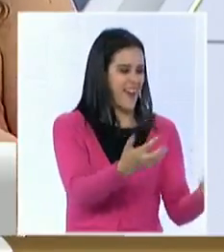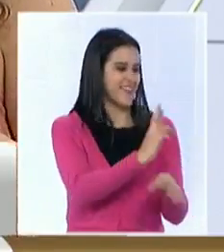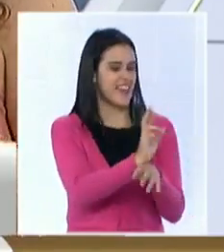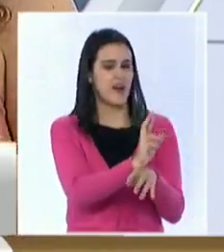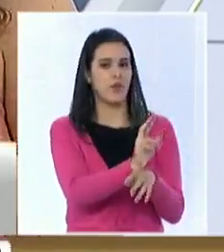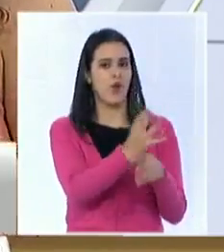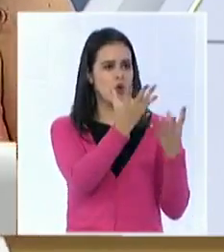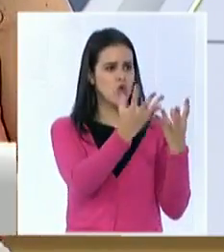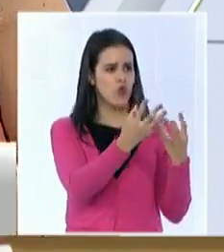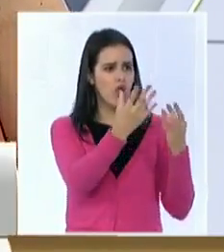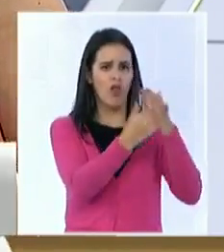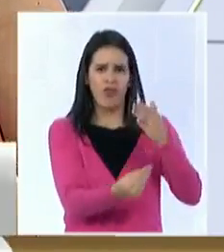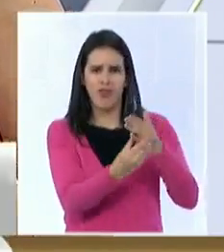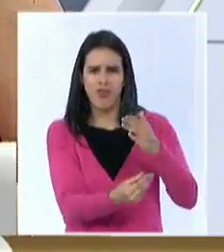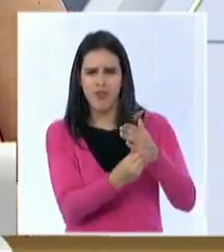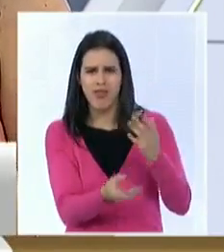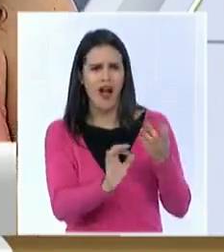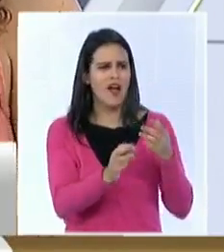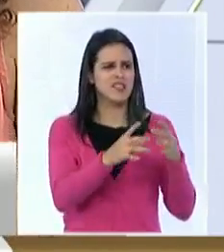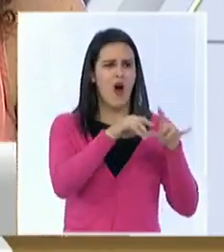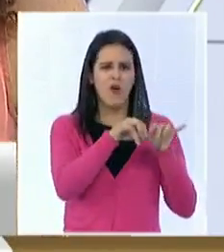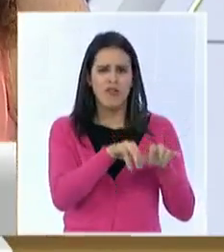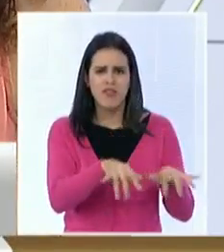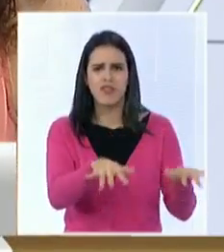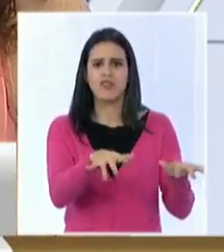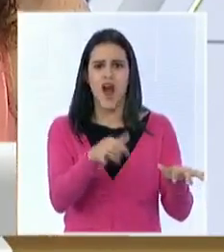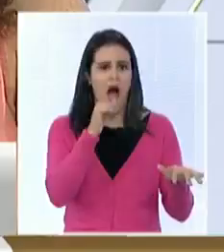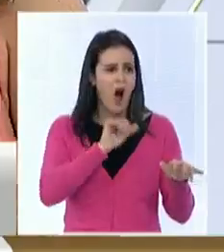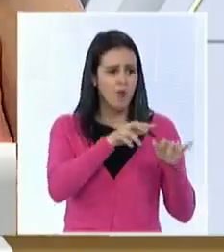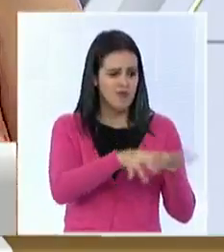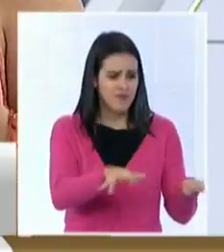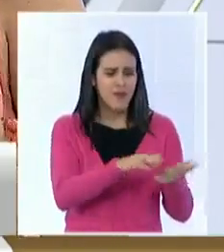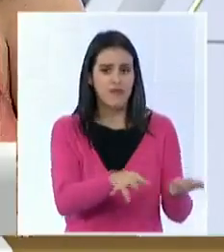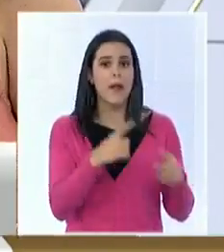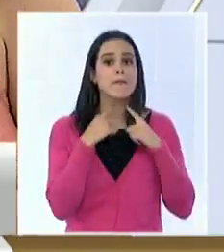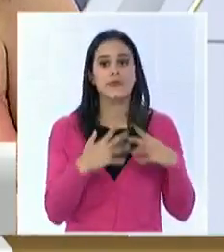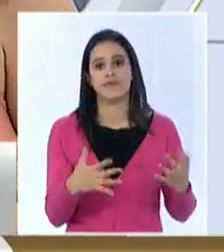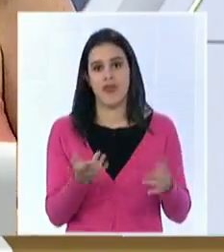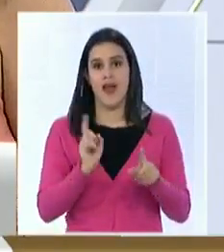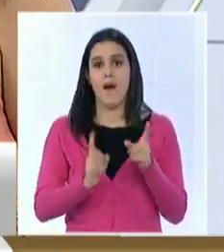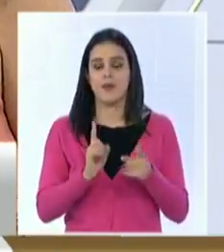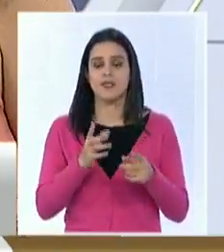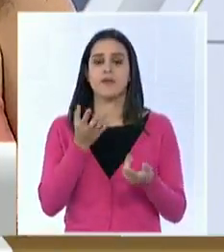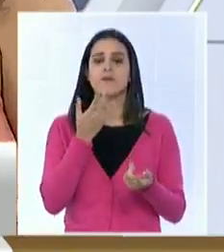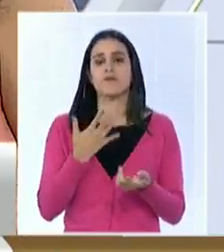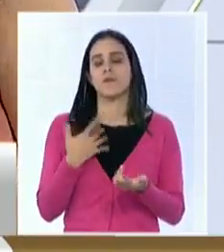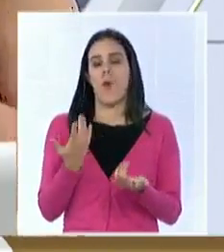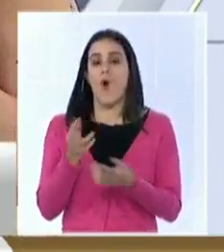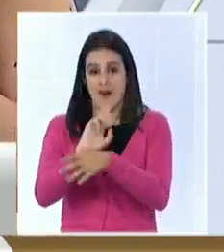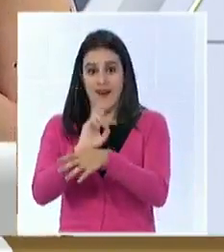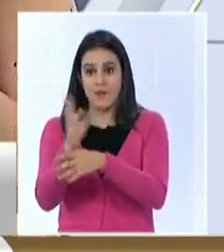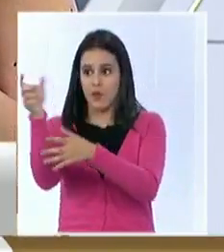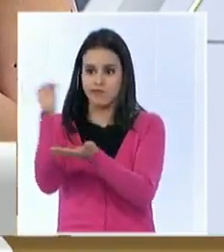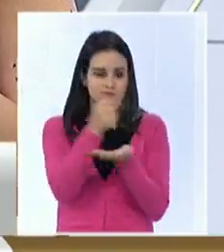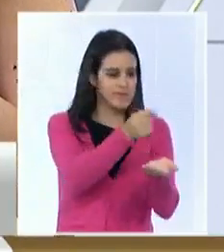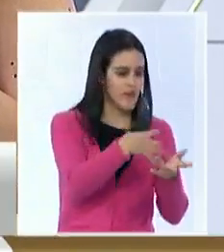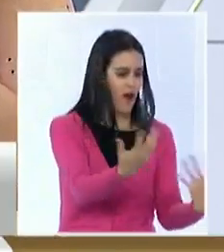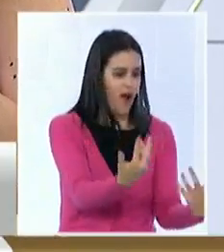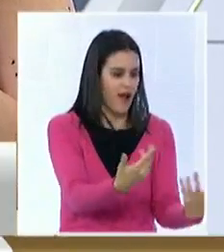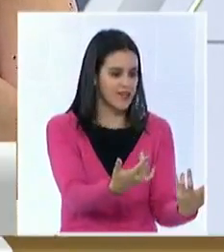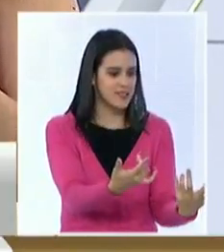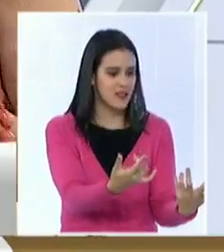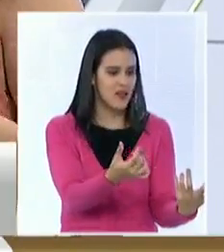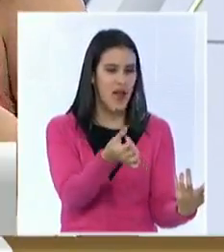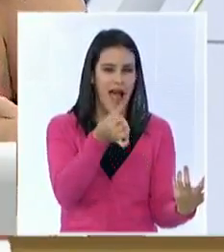de los nutrientes. Por eso es que hay muchos mitos alrededor de la comida congelada. Porque si yo descongelo muy rápidamente y ese